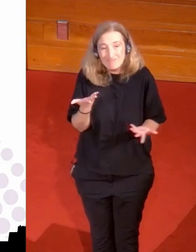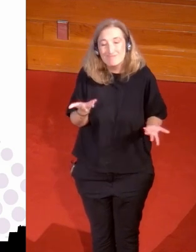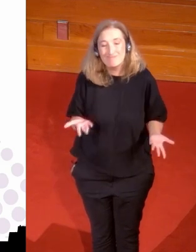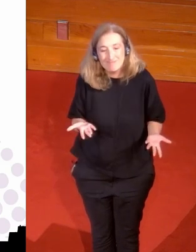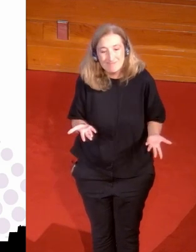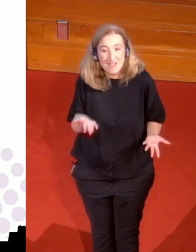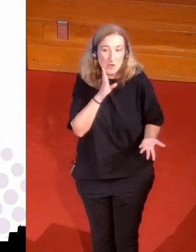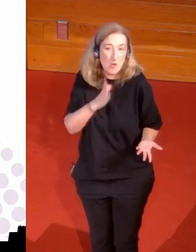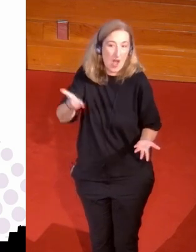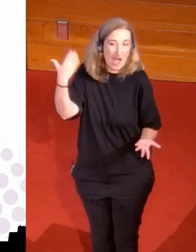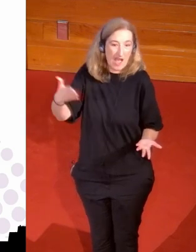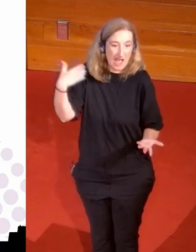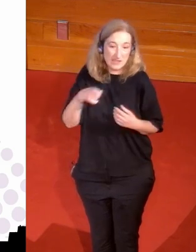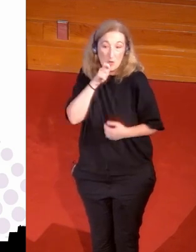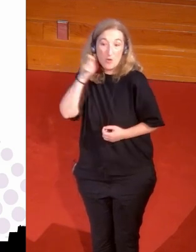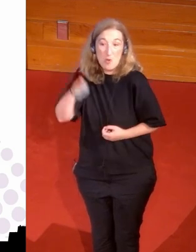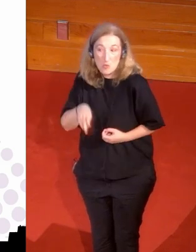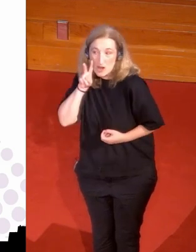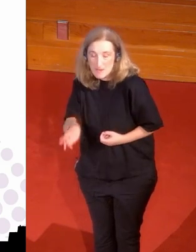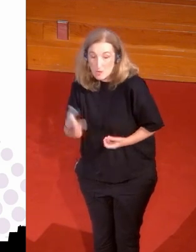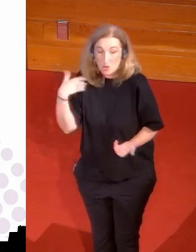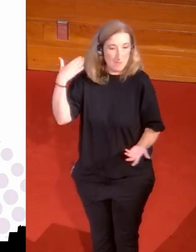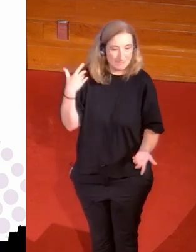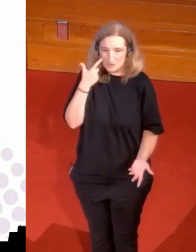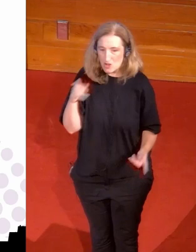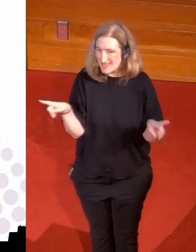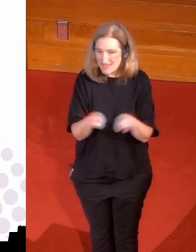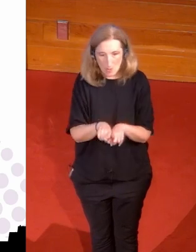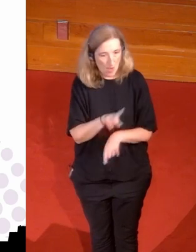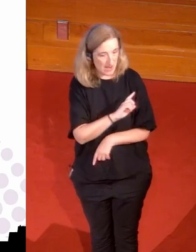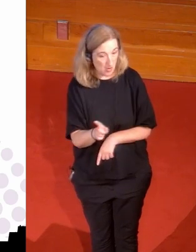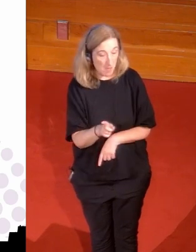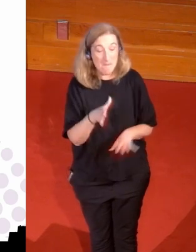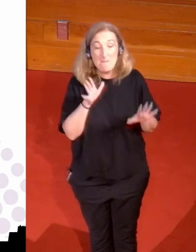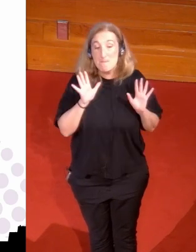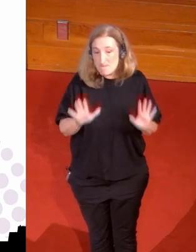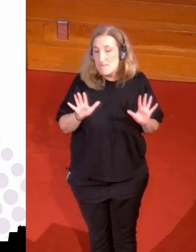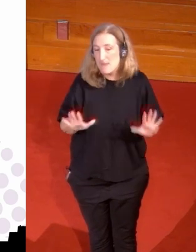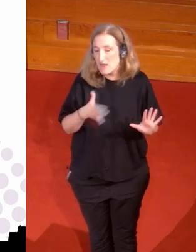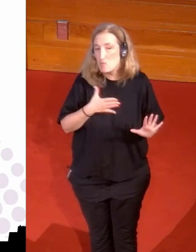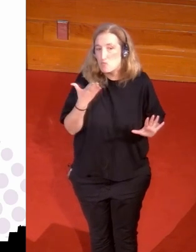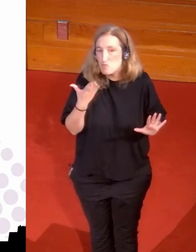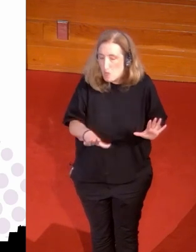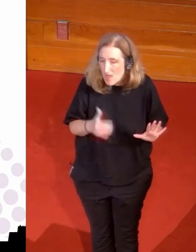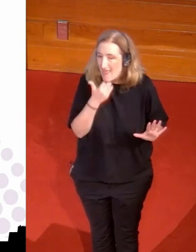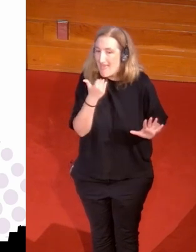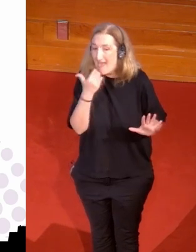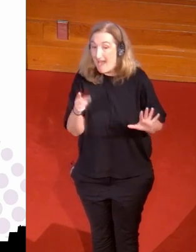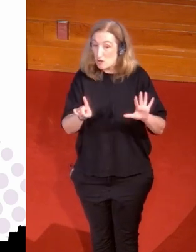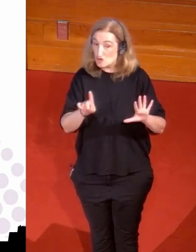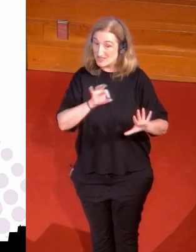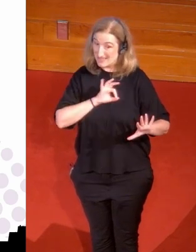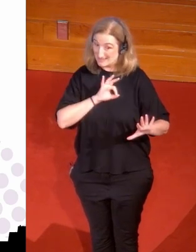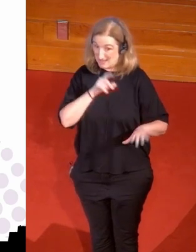civil como insisto como la que hay en Ucrania como la que hay en el siglo yo no la veo ahora que puede haber algo como lo del 6